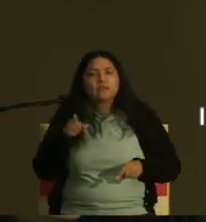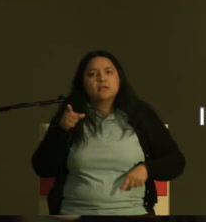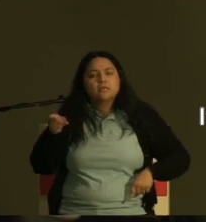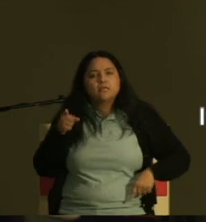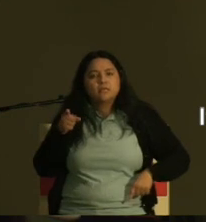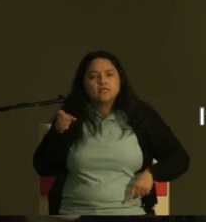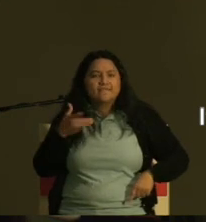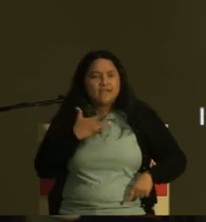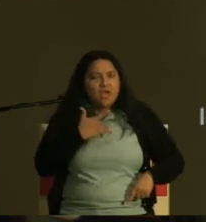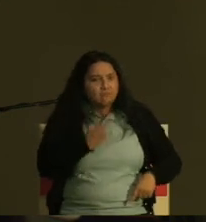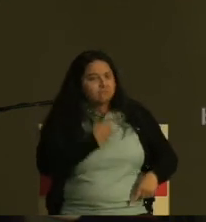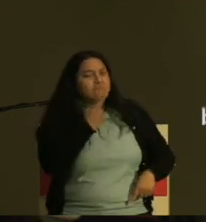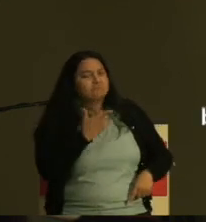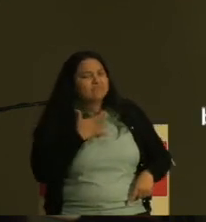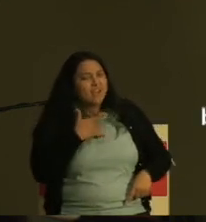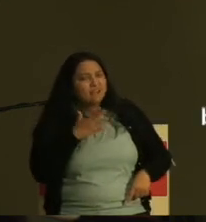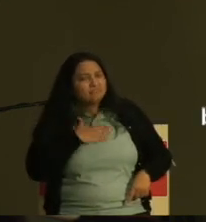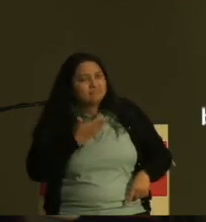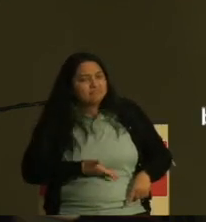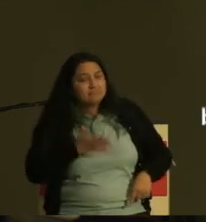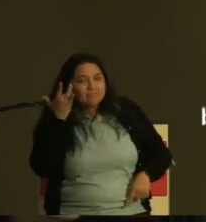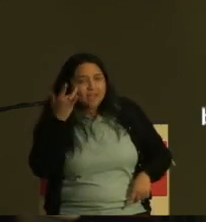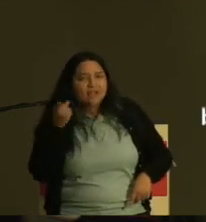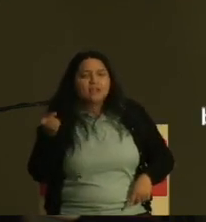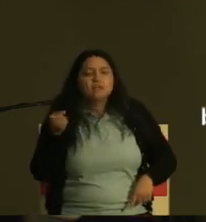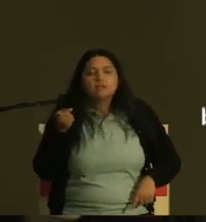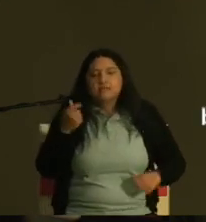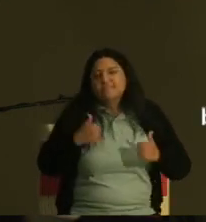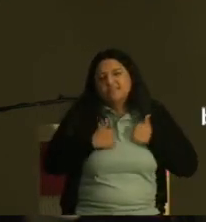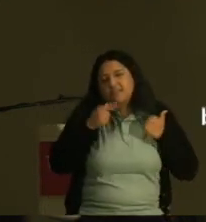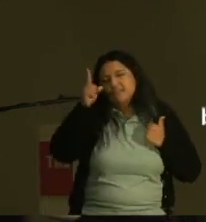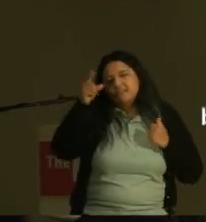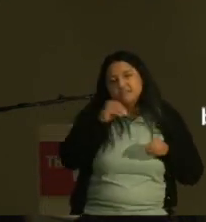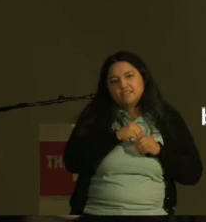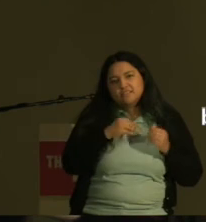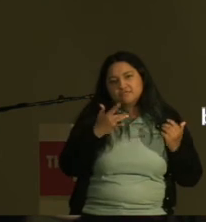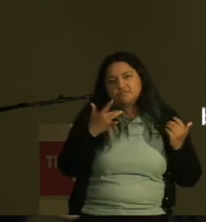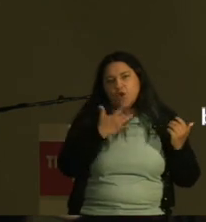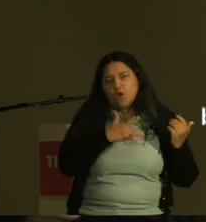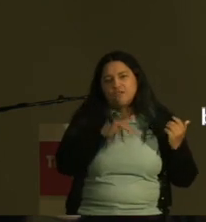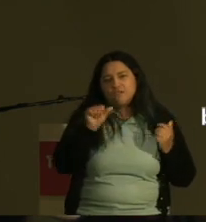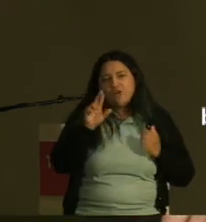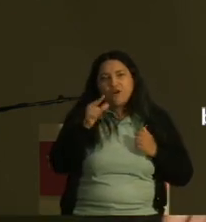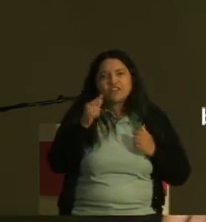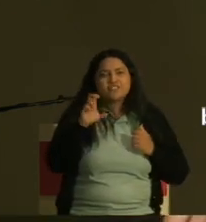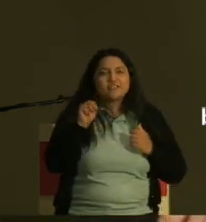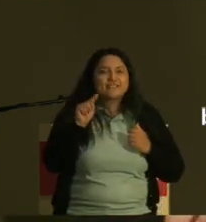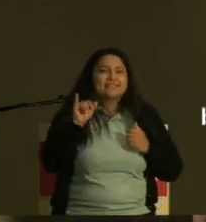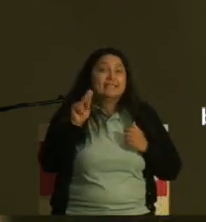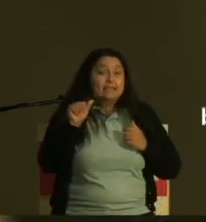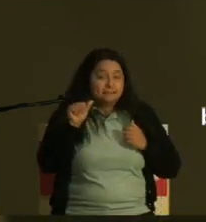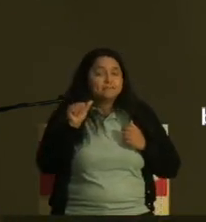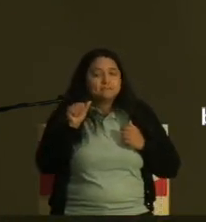ofendida y muy angustiada porque ella vive en Argentina, o sea, mis archivos están en la Universidad de La Plata, y entonces